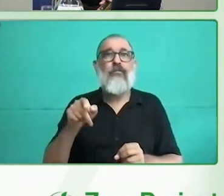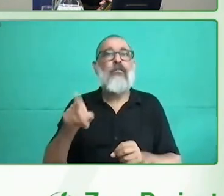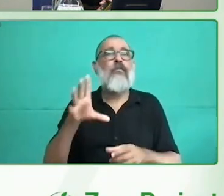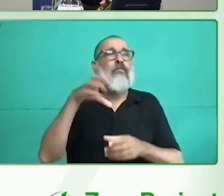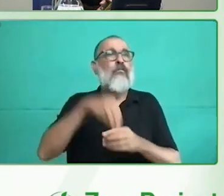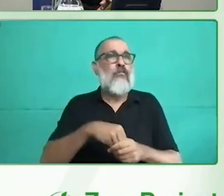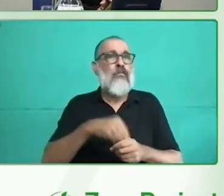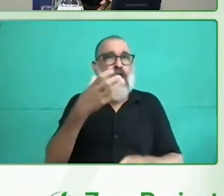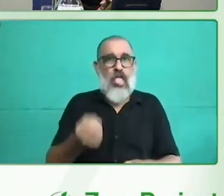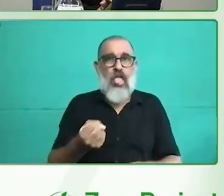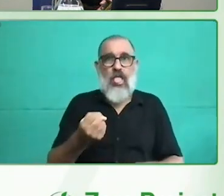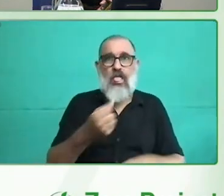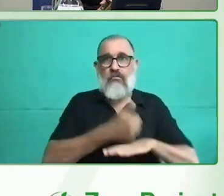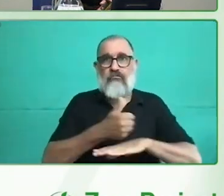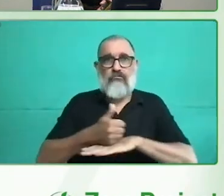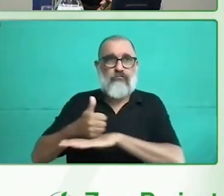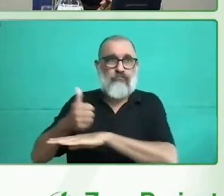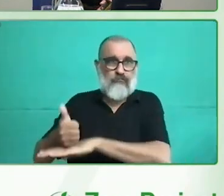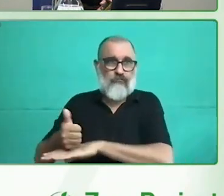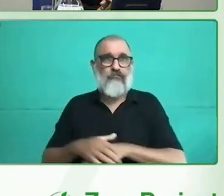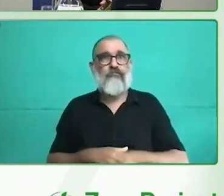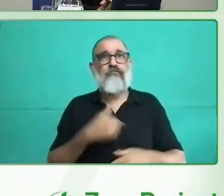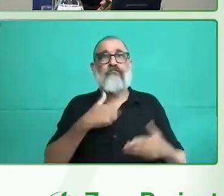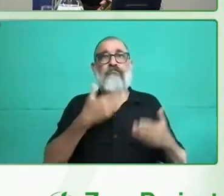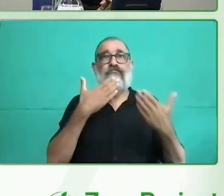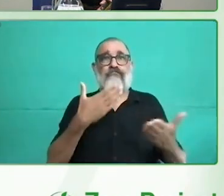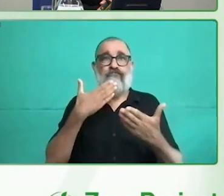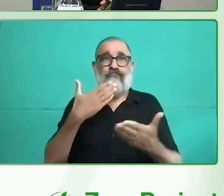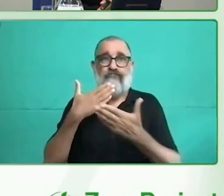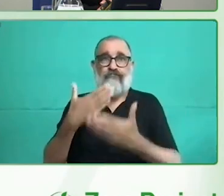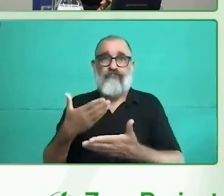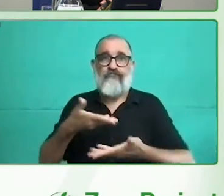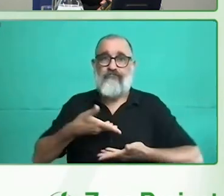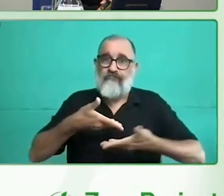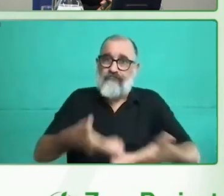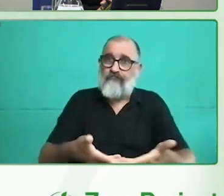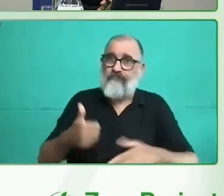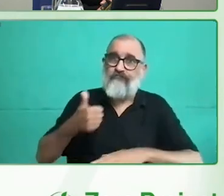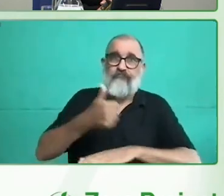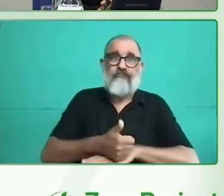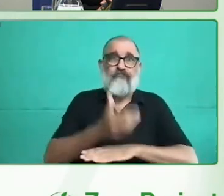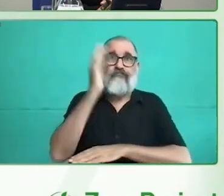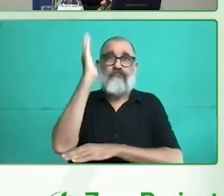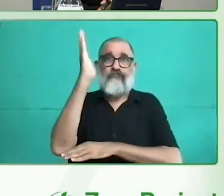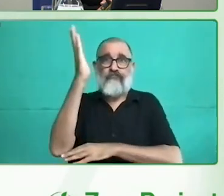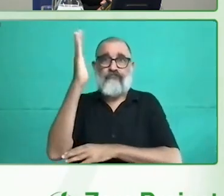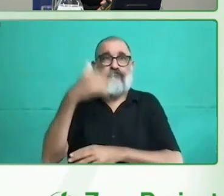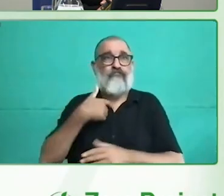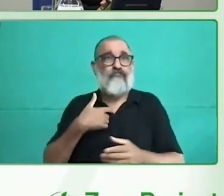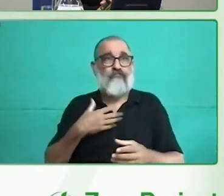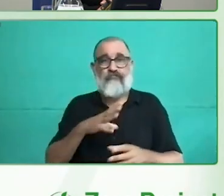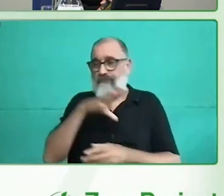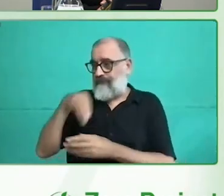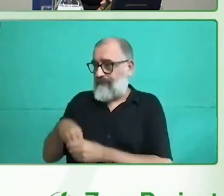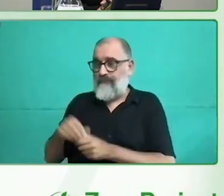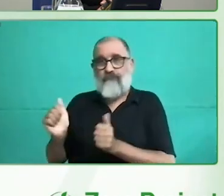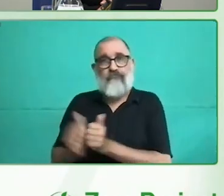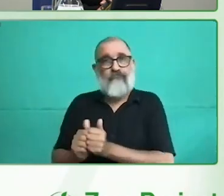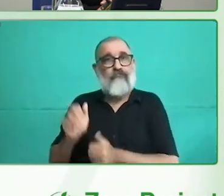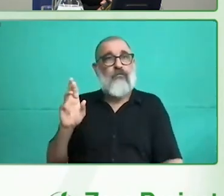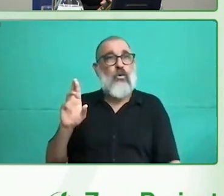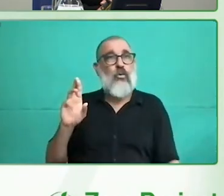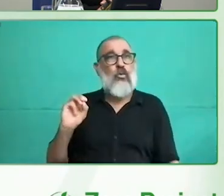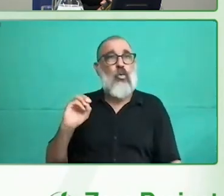de la UIT estamos las dos poniendo un poco de nuestra experiencia desde la UIT